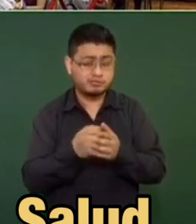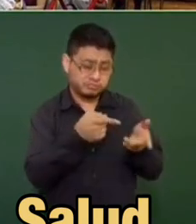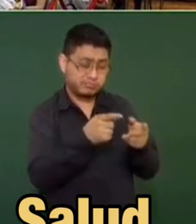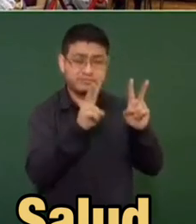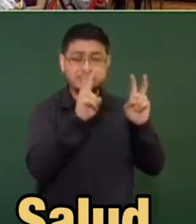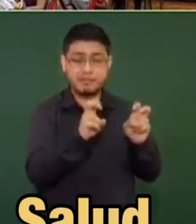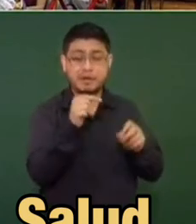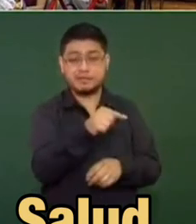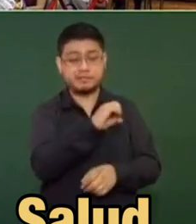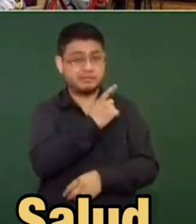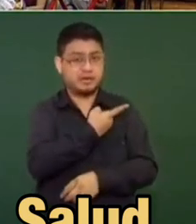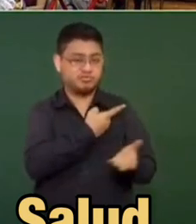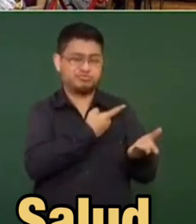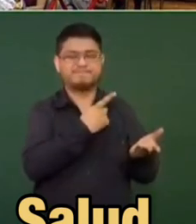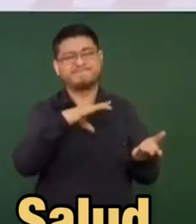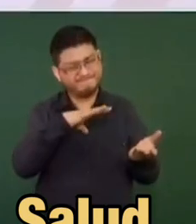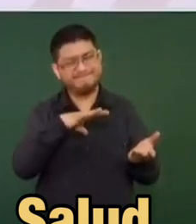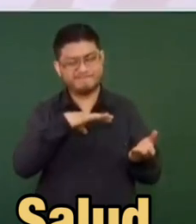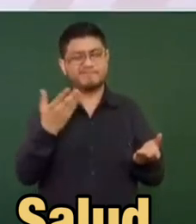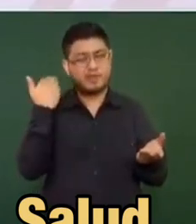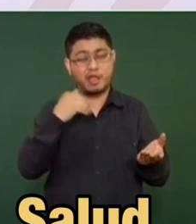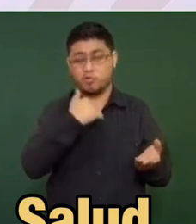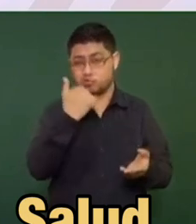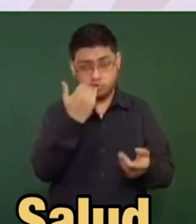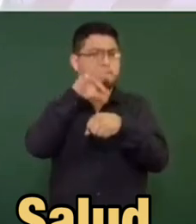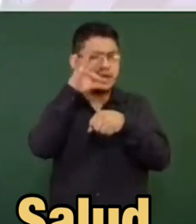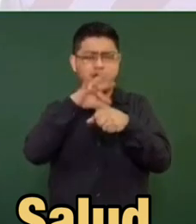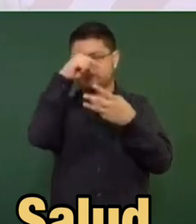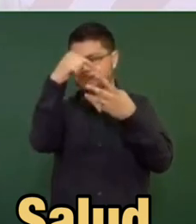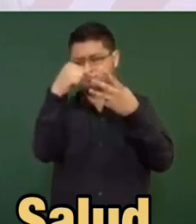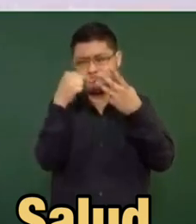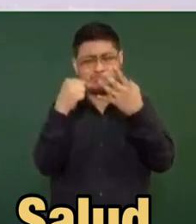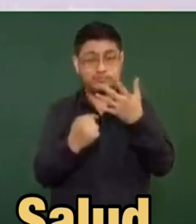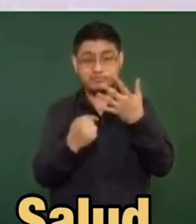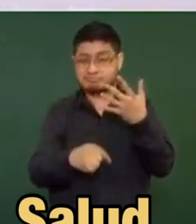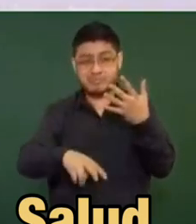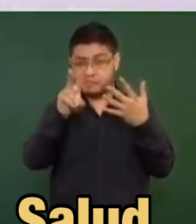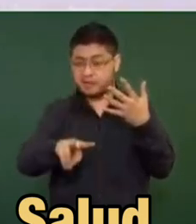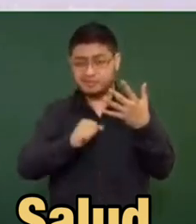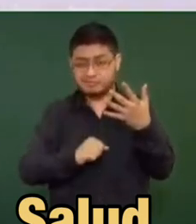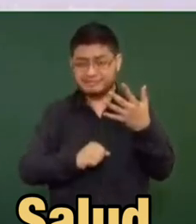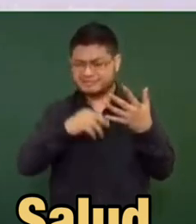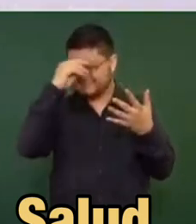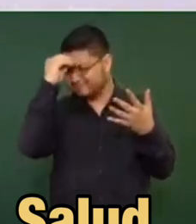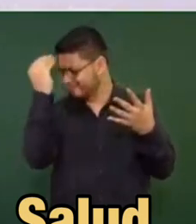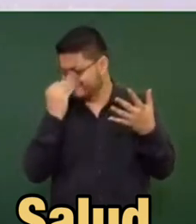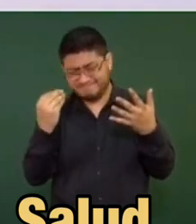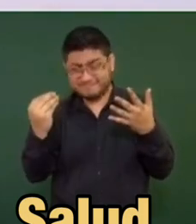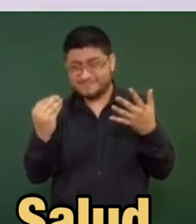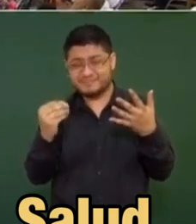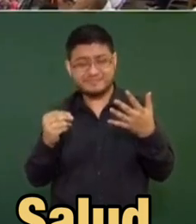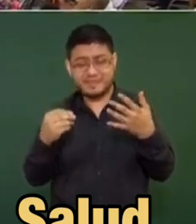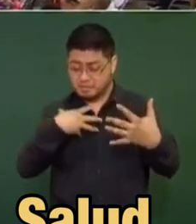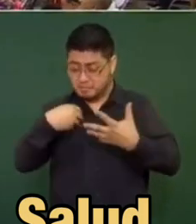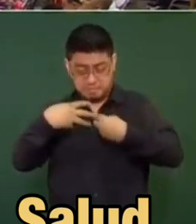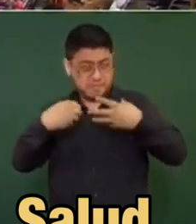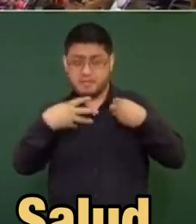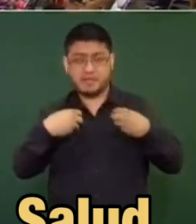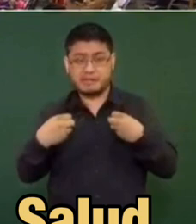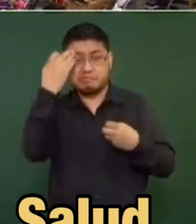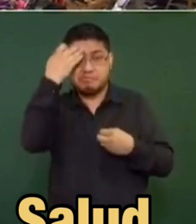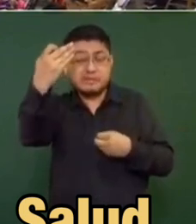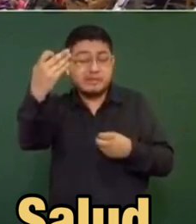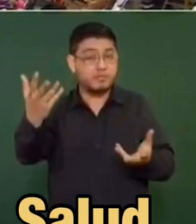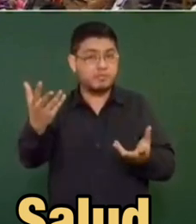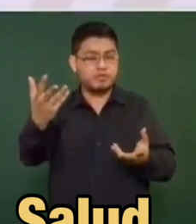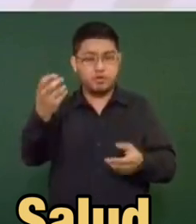salud, por la corrupción y también por la pandemia. Fue terrible lo que se vivió. Eso no